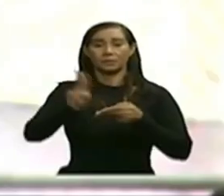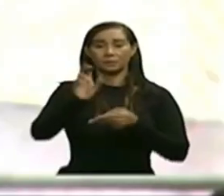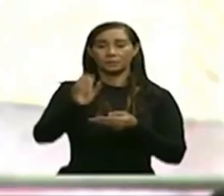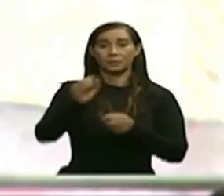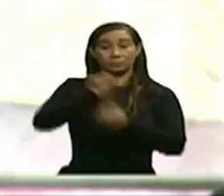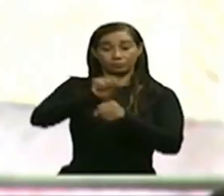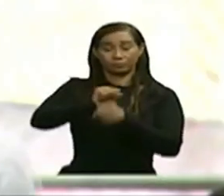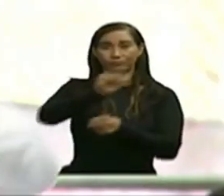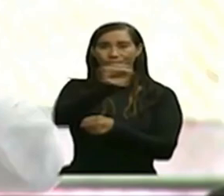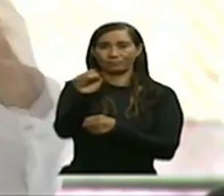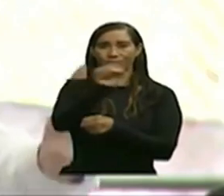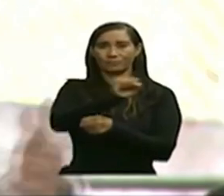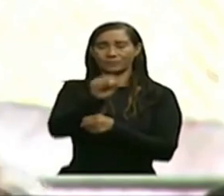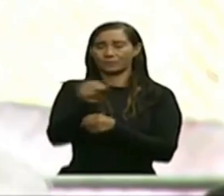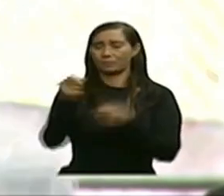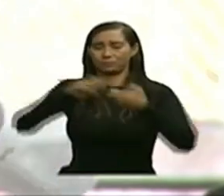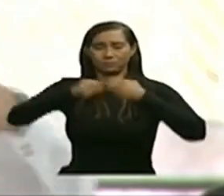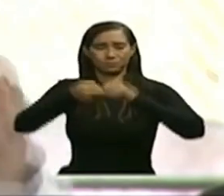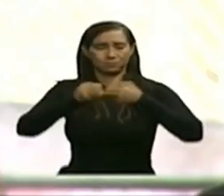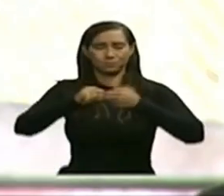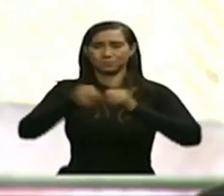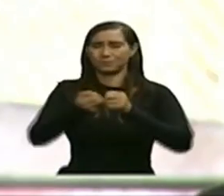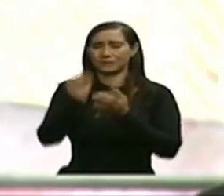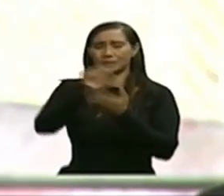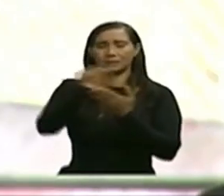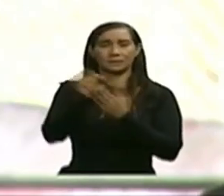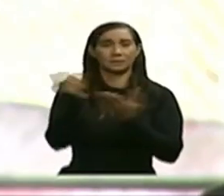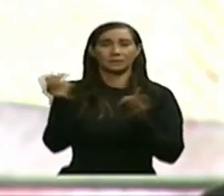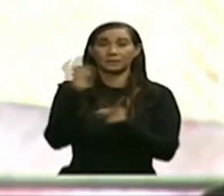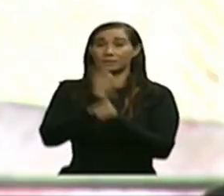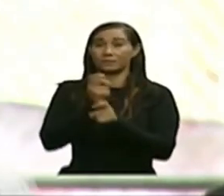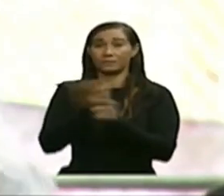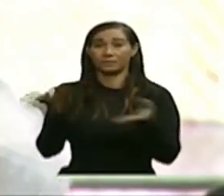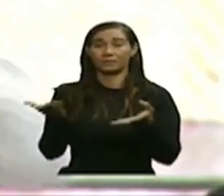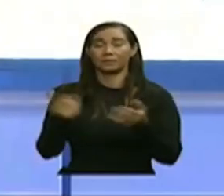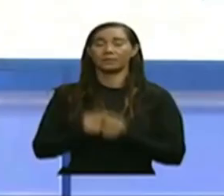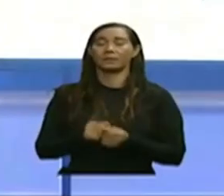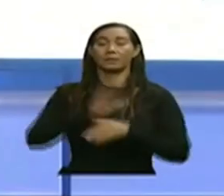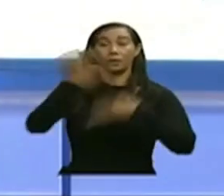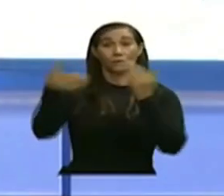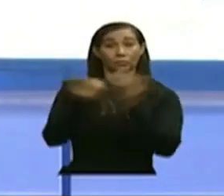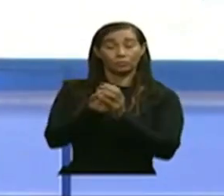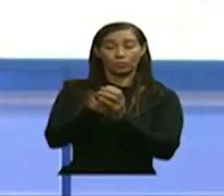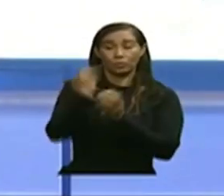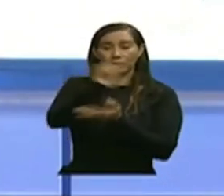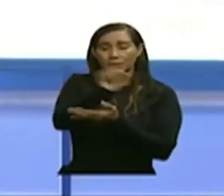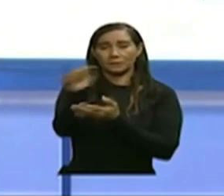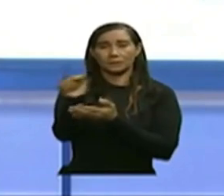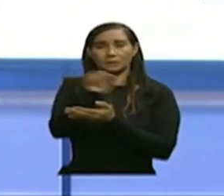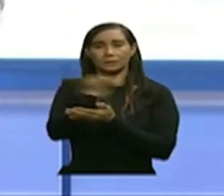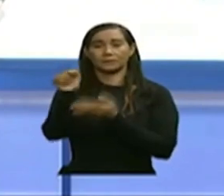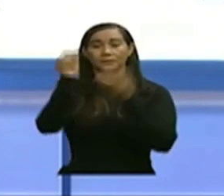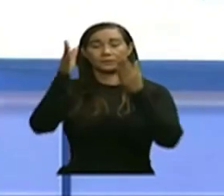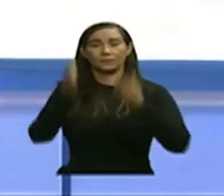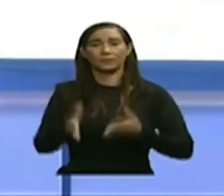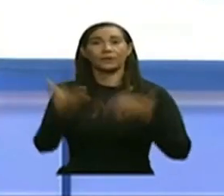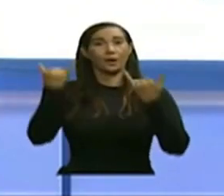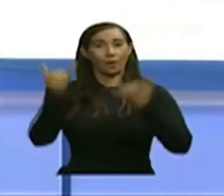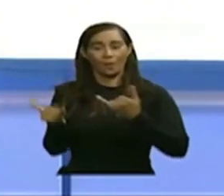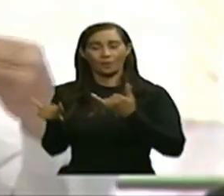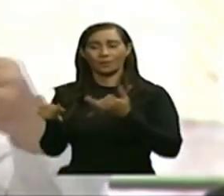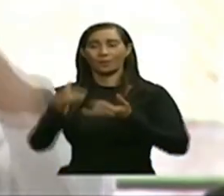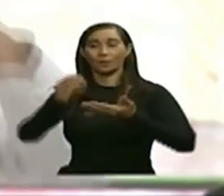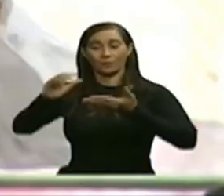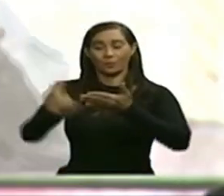choferes, con 1000 problemas, con 1000 situaciones, todos esos choferes se van a